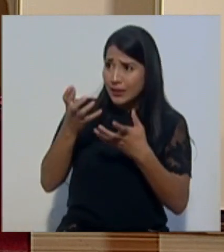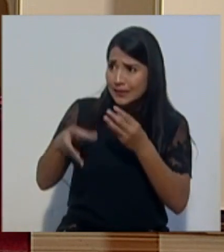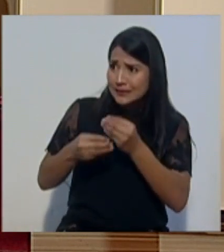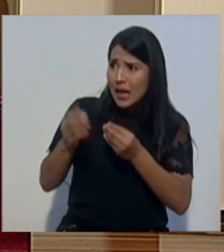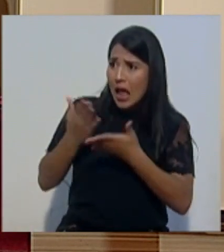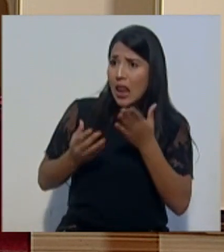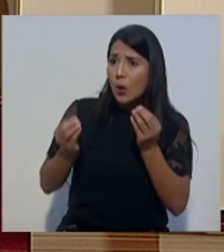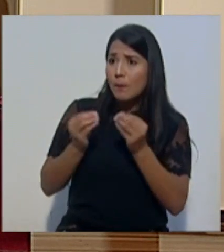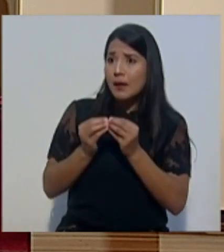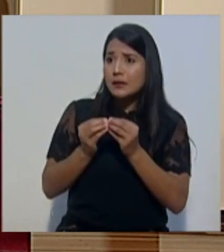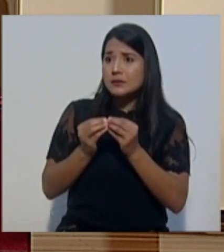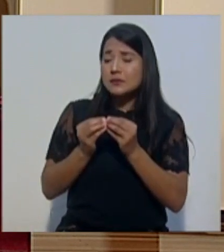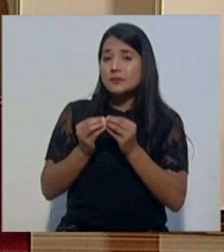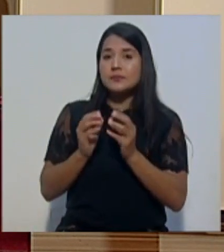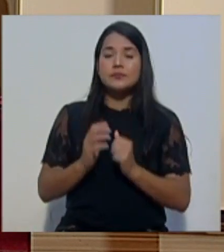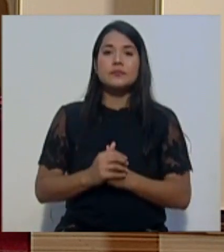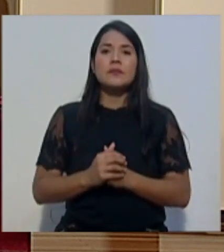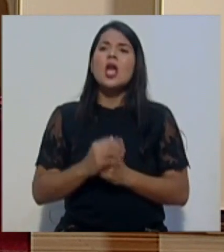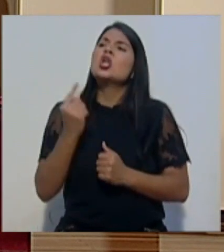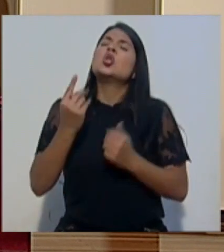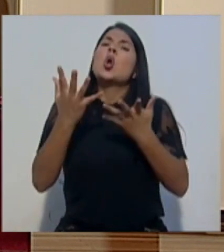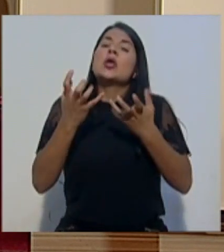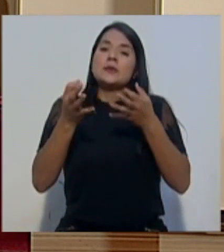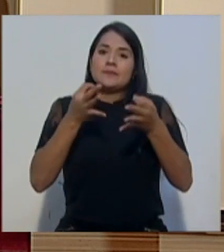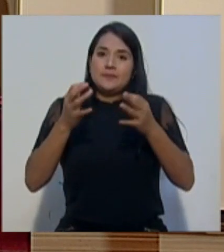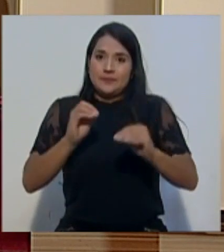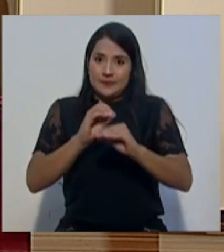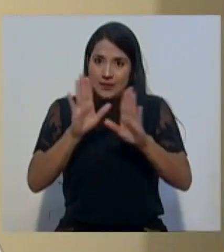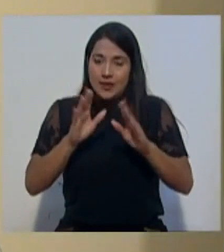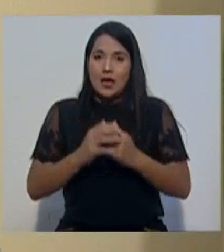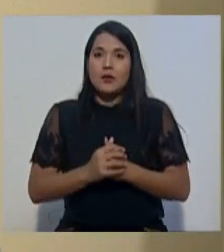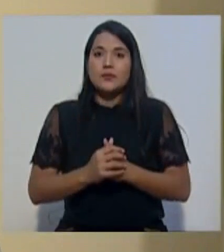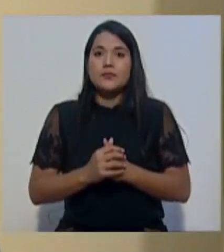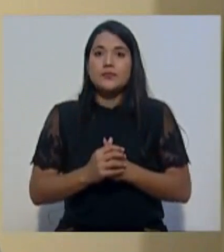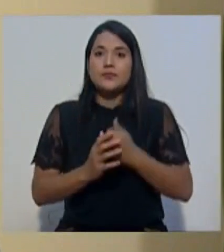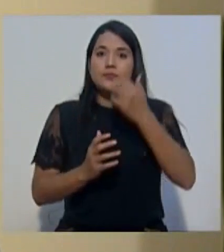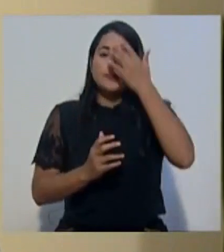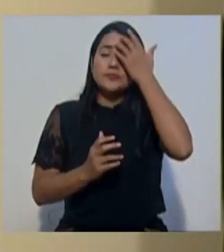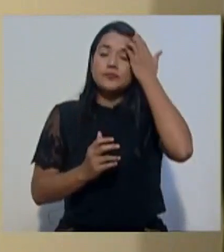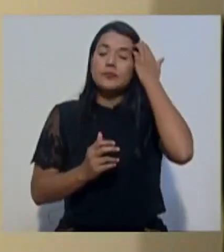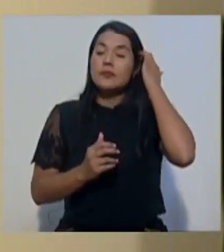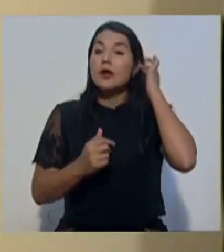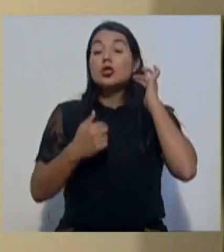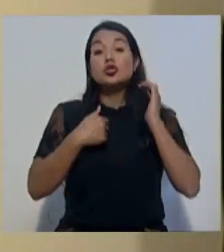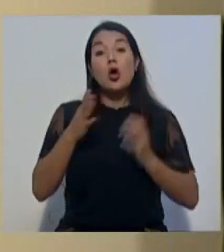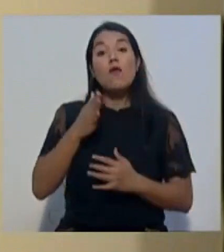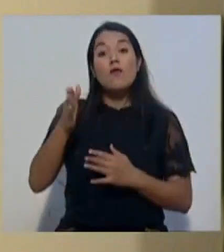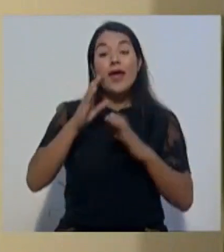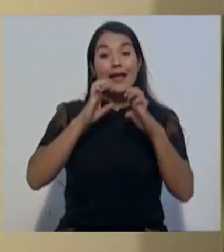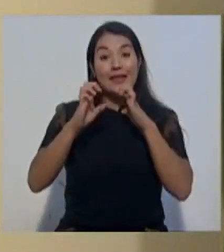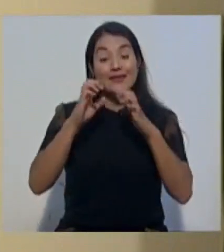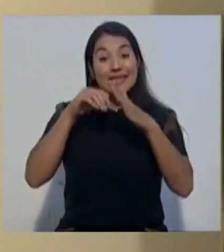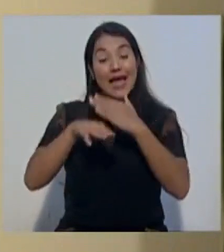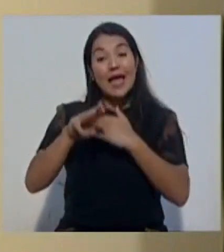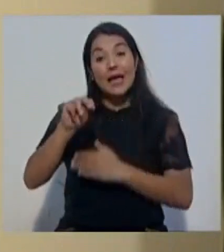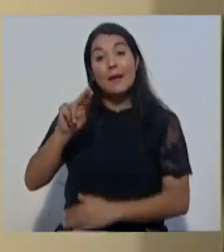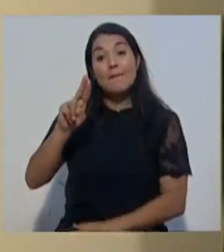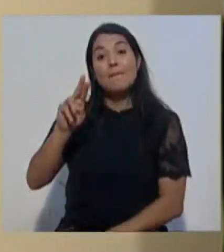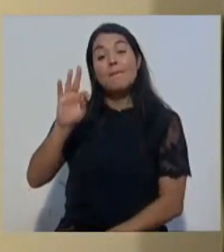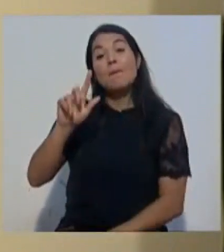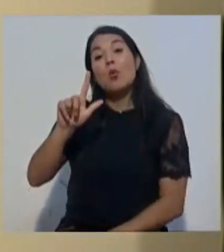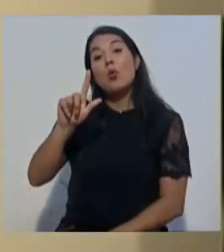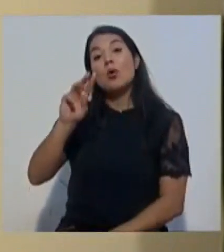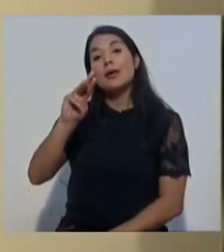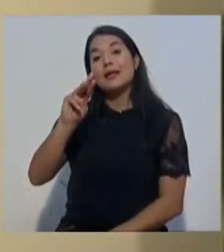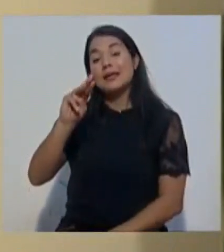agregar algo. Nada más aclarar que yo fui a una entrevista en Multimedios, no con el tema del arroz,